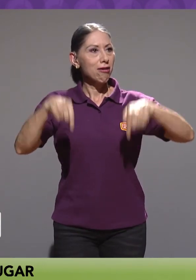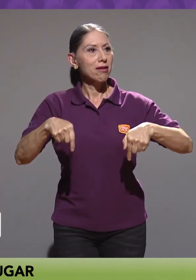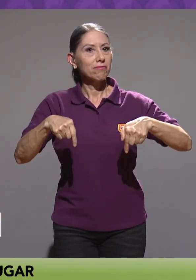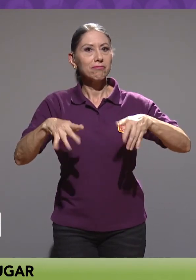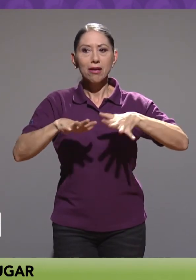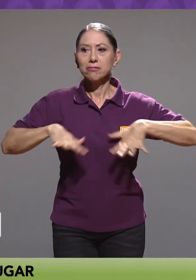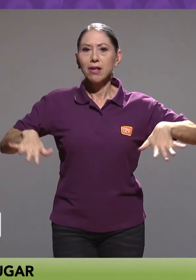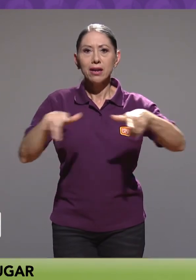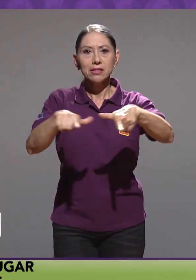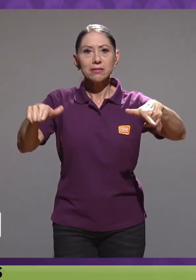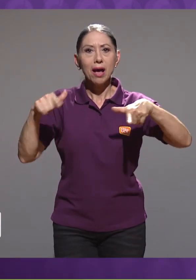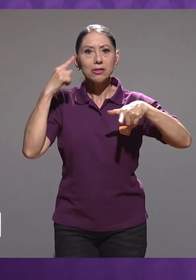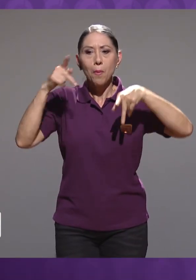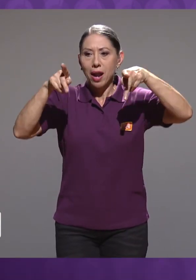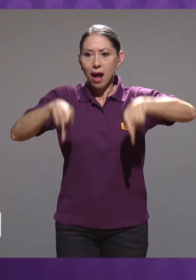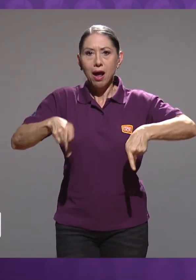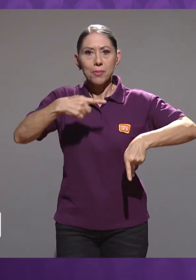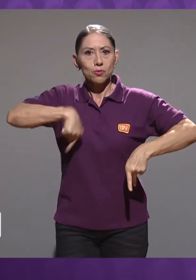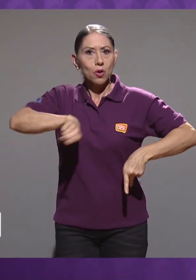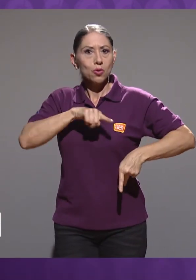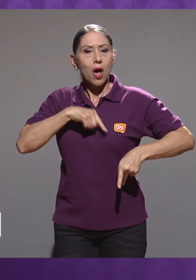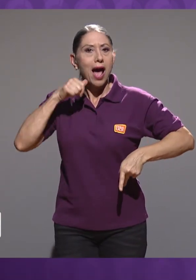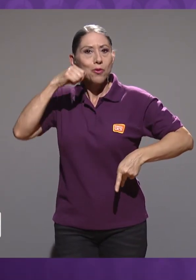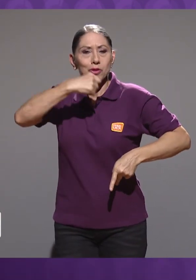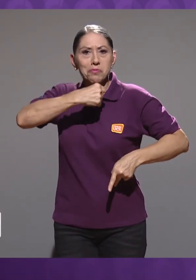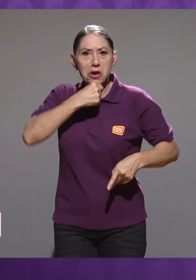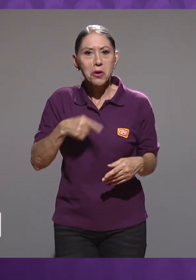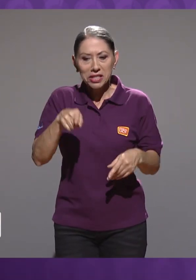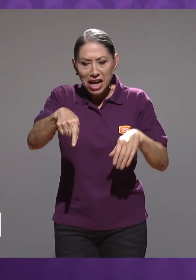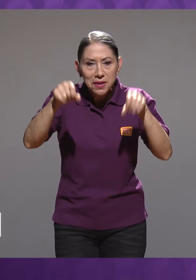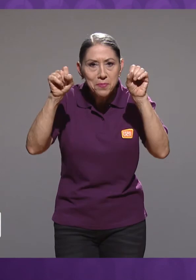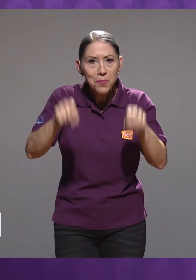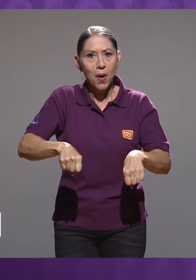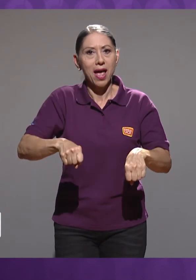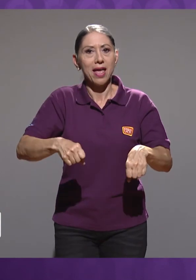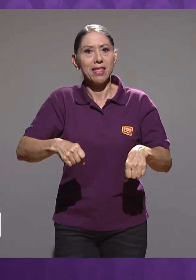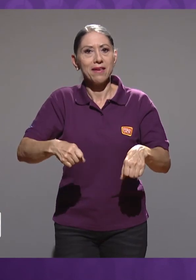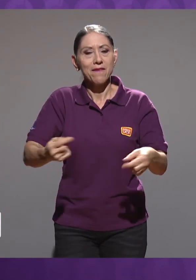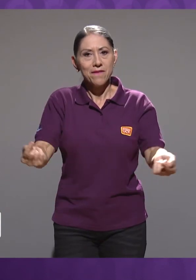el espacio para los adultos mayores, donde aquí ellos pueden